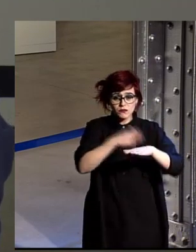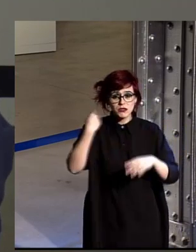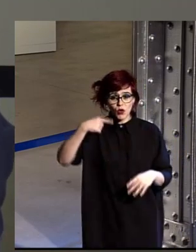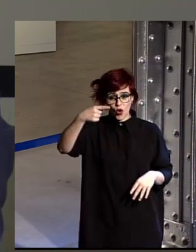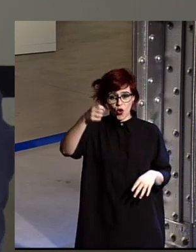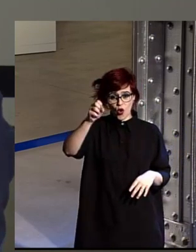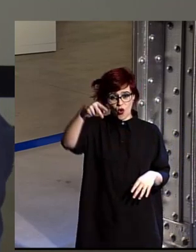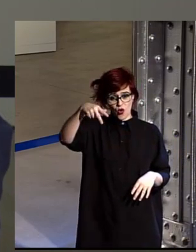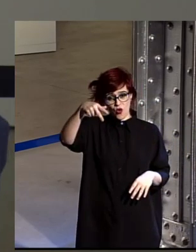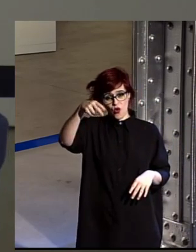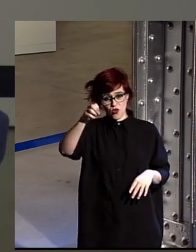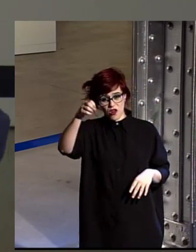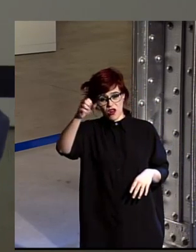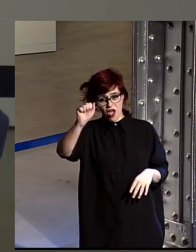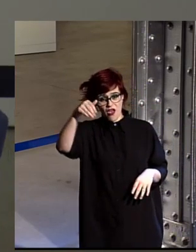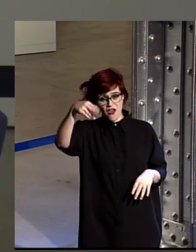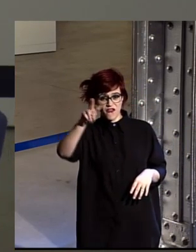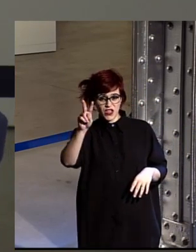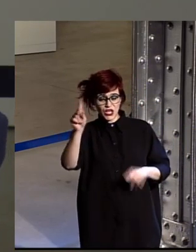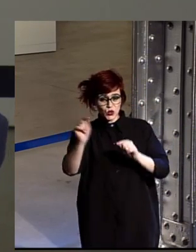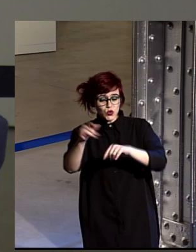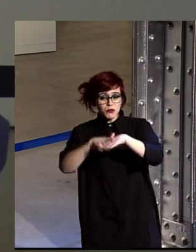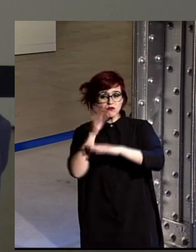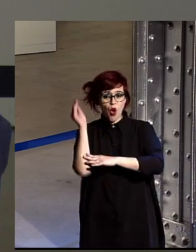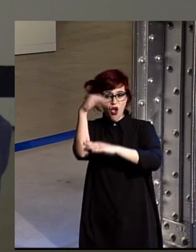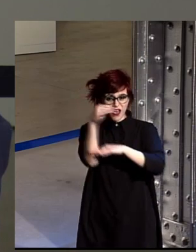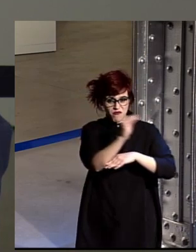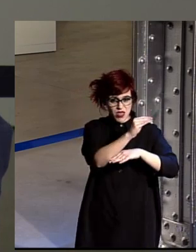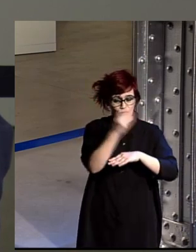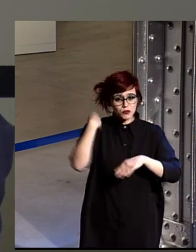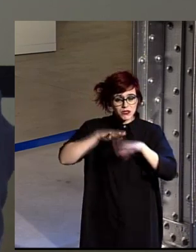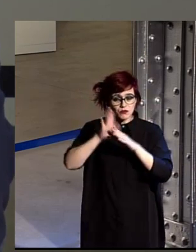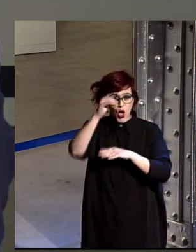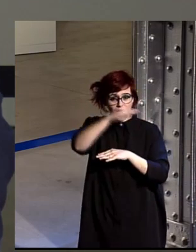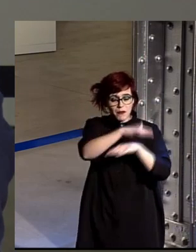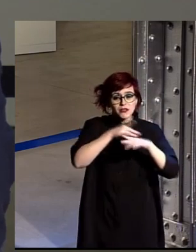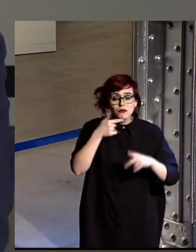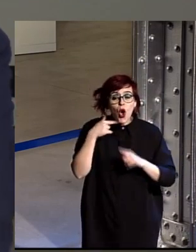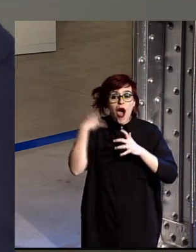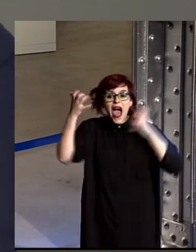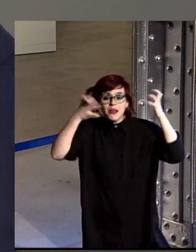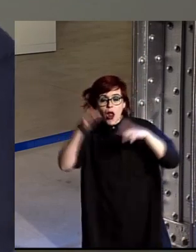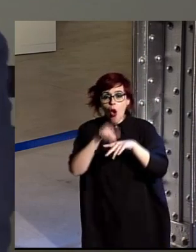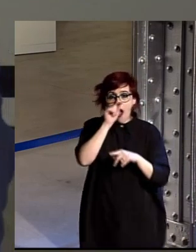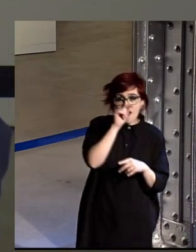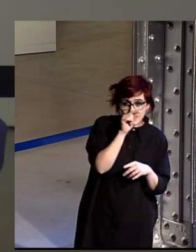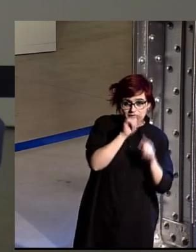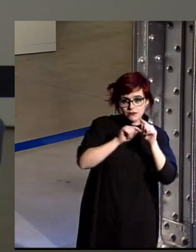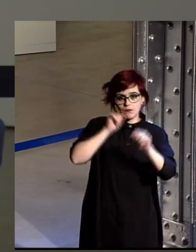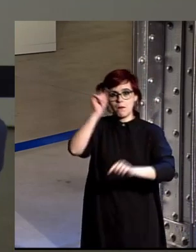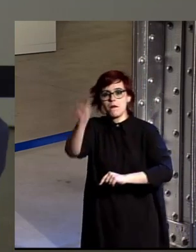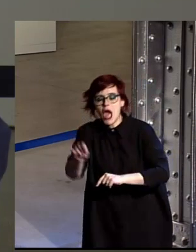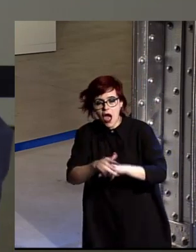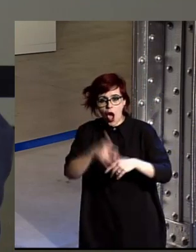coronavirus, pues con los camellos, etcétera, ¿no? Pero es que esto es un clásico, es el virus de la gripe, es un virus de animales, un virus de aves que ha pasado al hombre. El